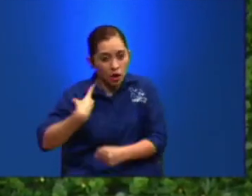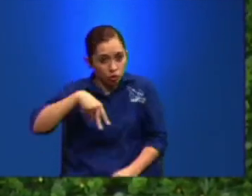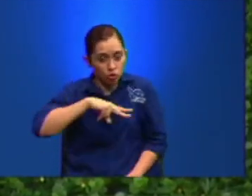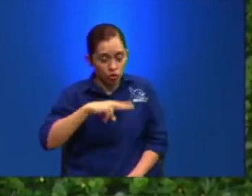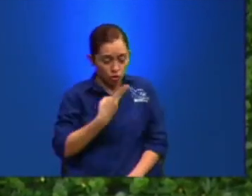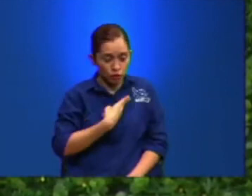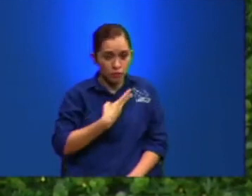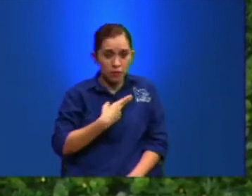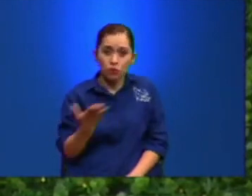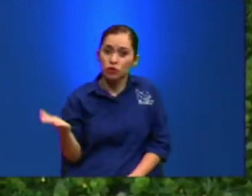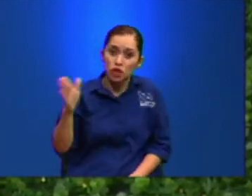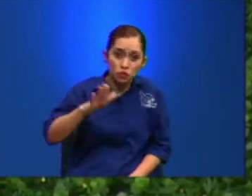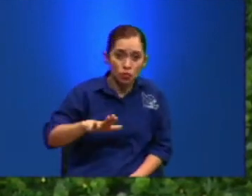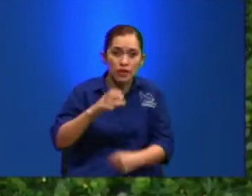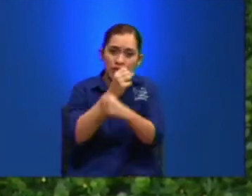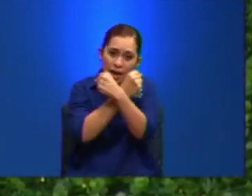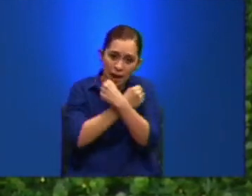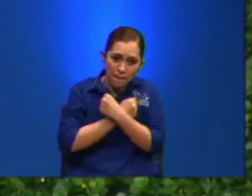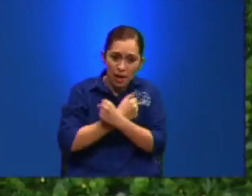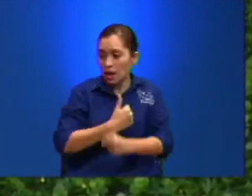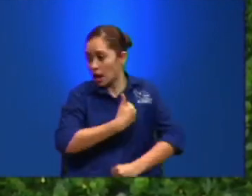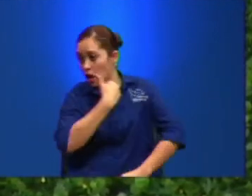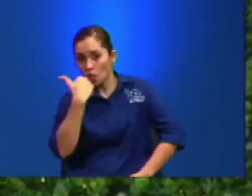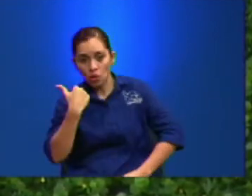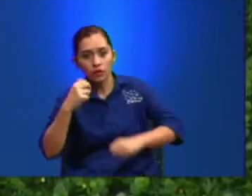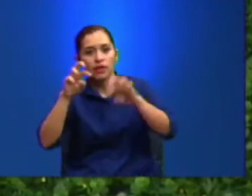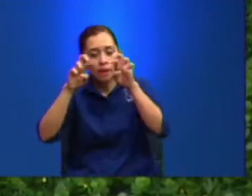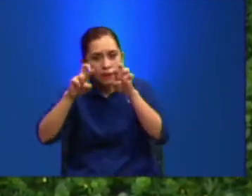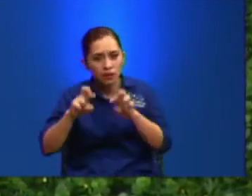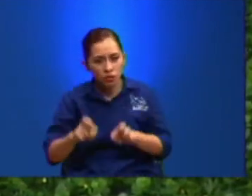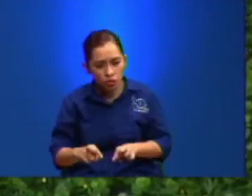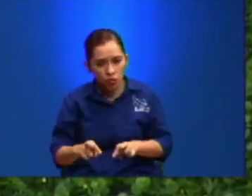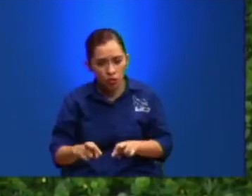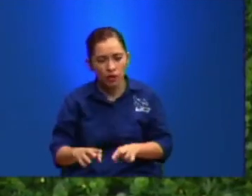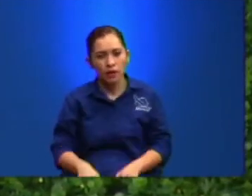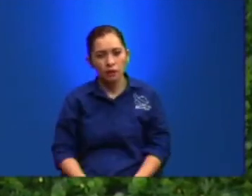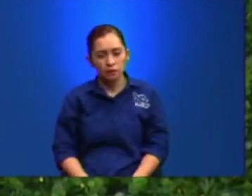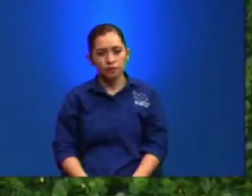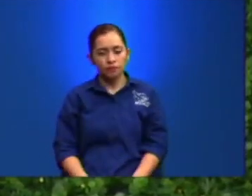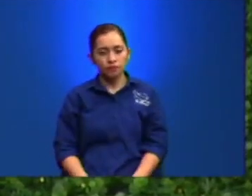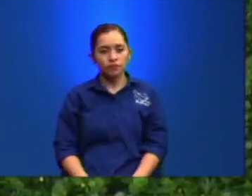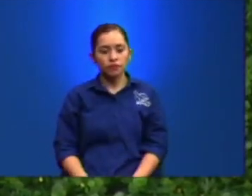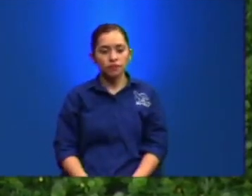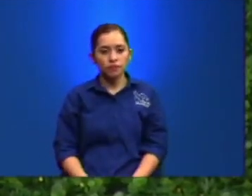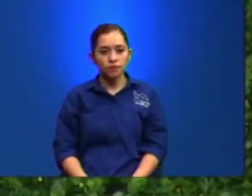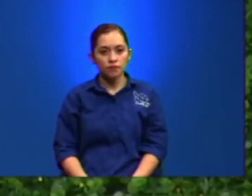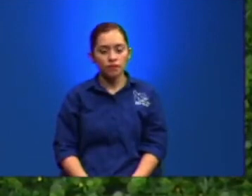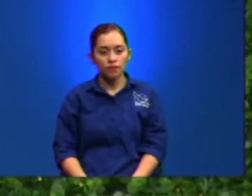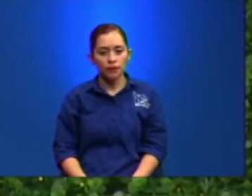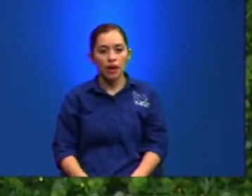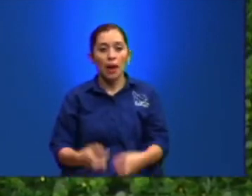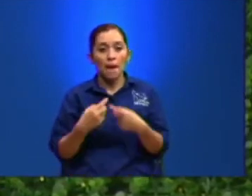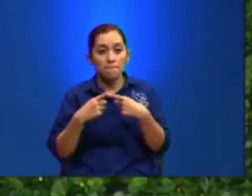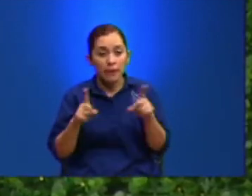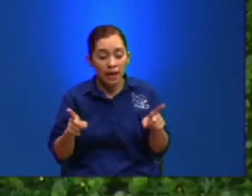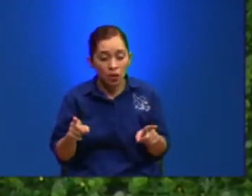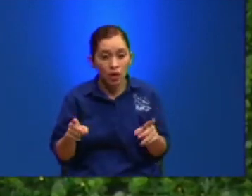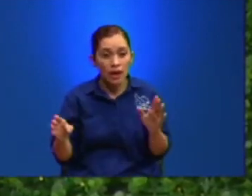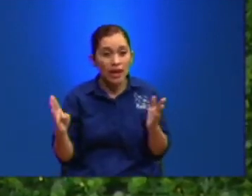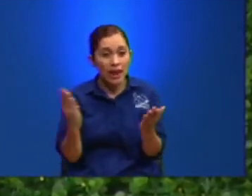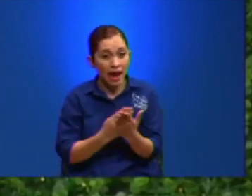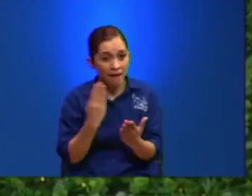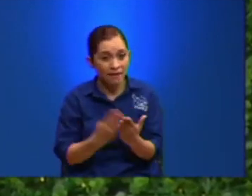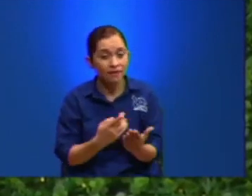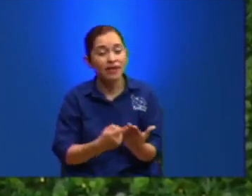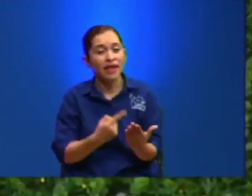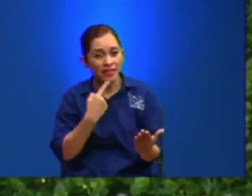amar a los enemigos no sé si usted llegó a ese grado de amar a sus enemigos pero la biblia dice que hay que amarlos